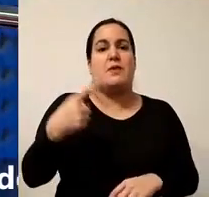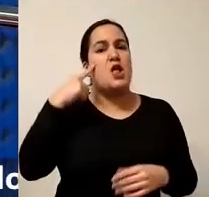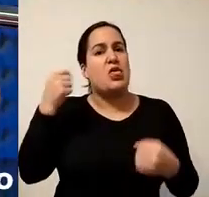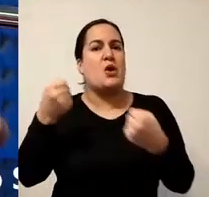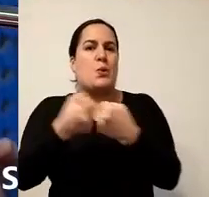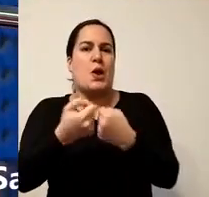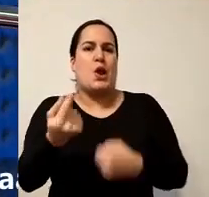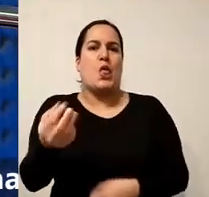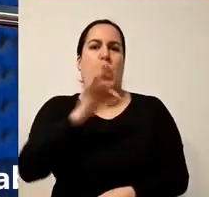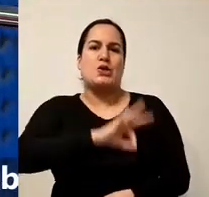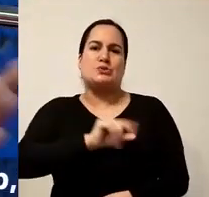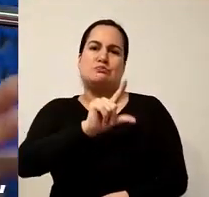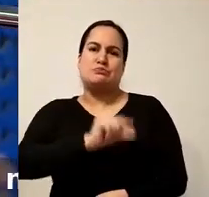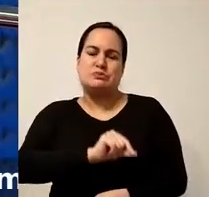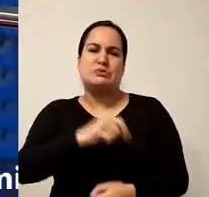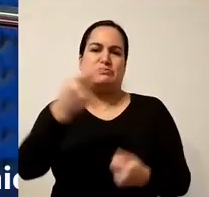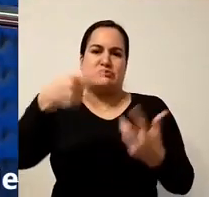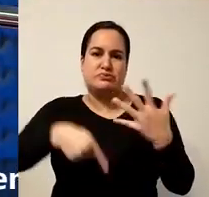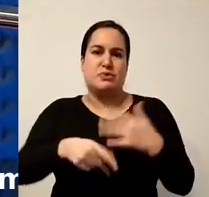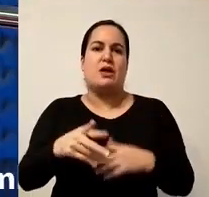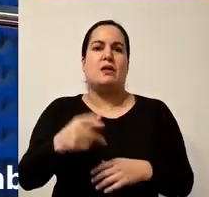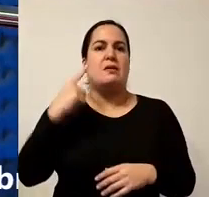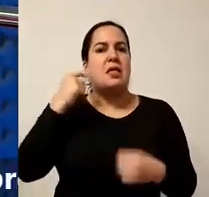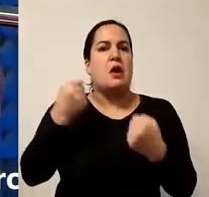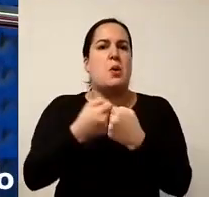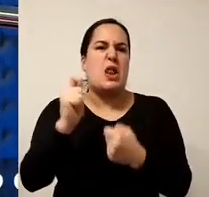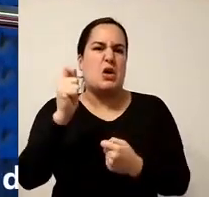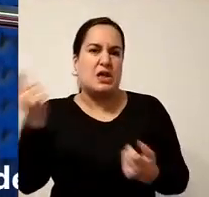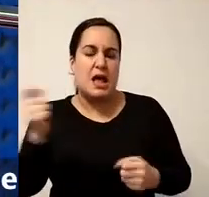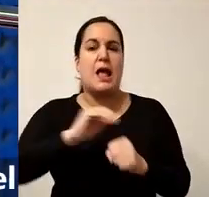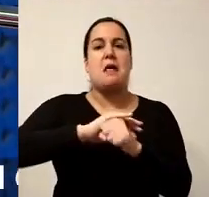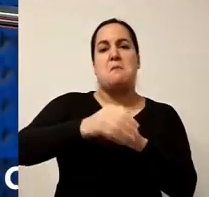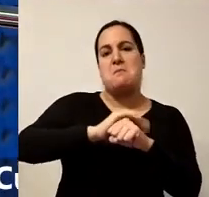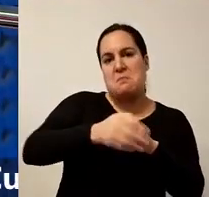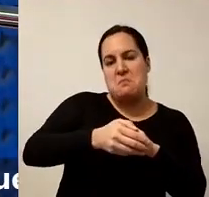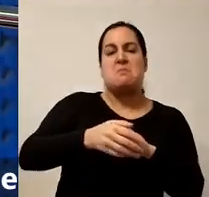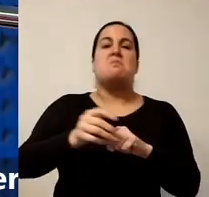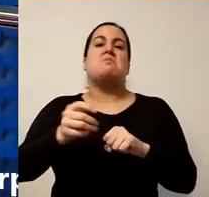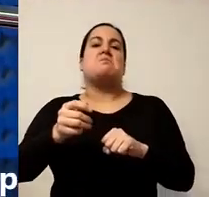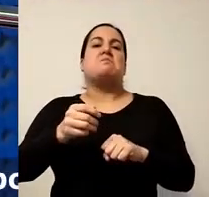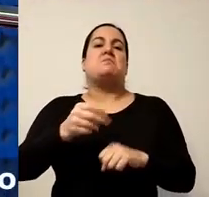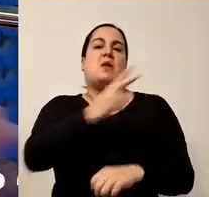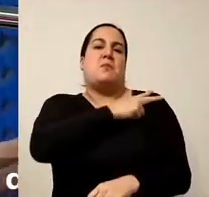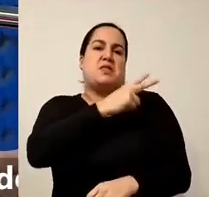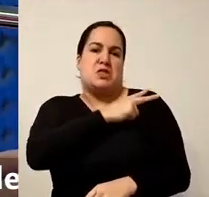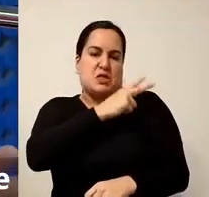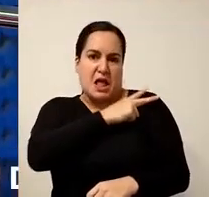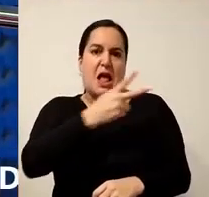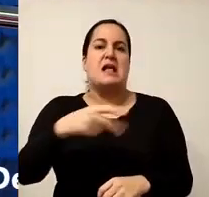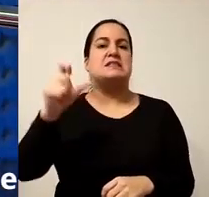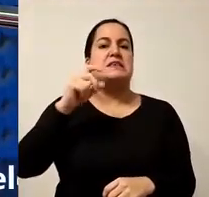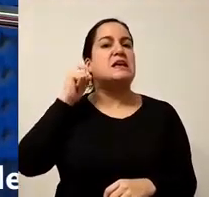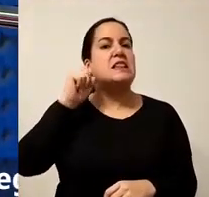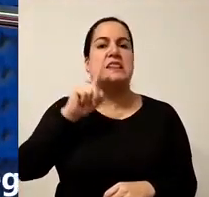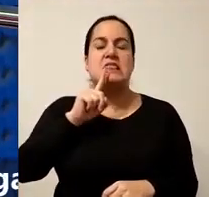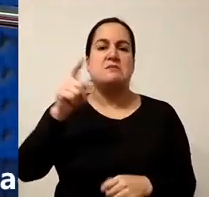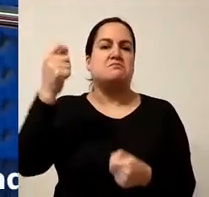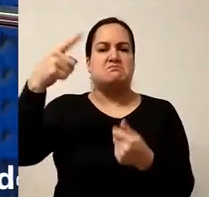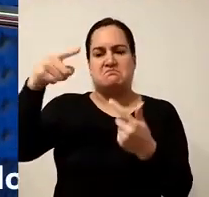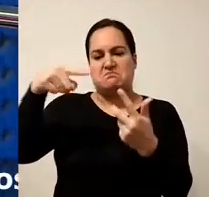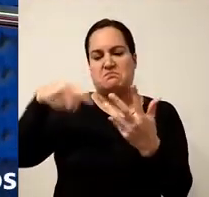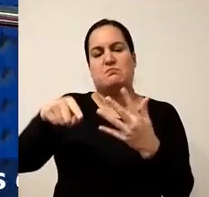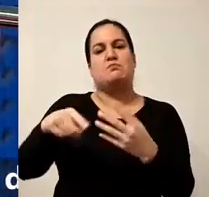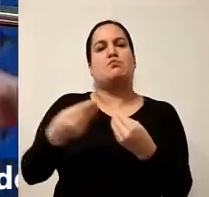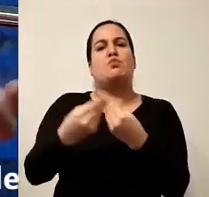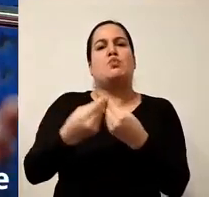los ataques avanzan las luchas avanza la resistencia y no nos sorprende por qué